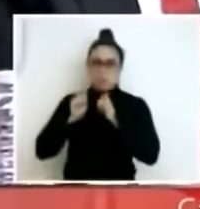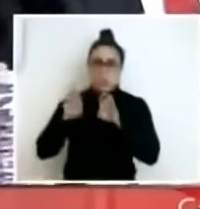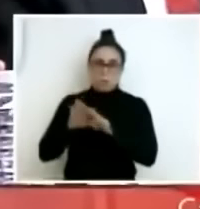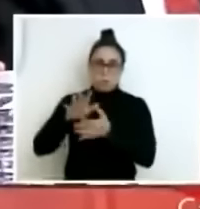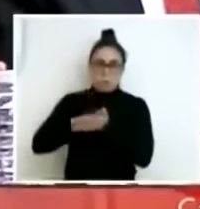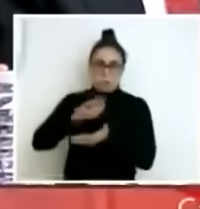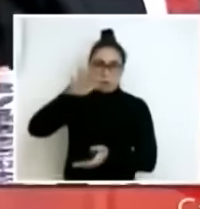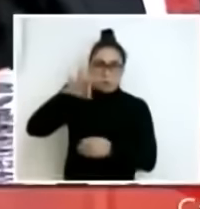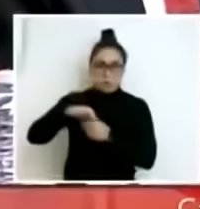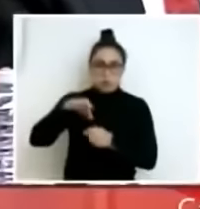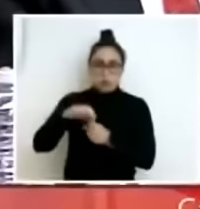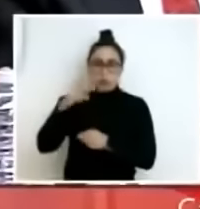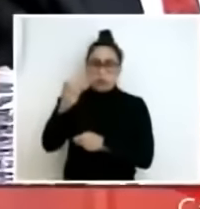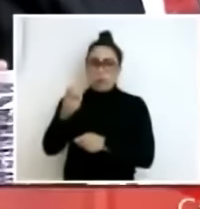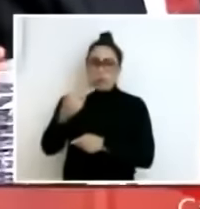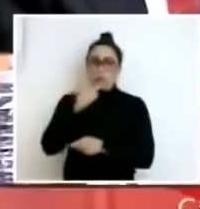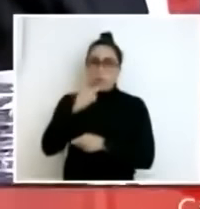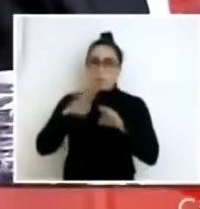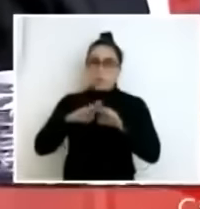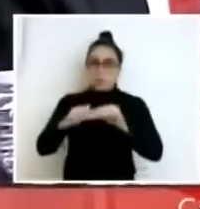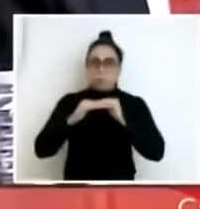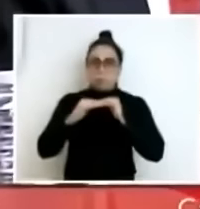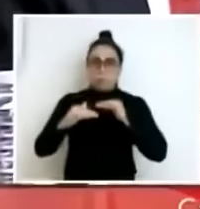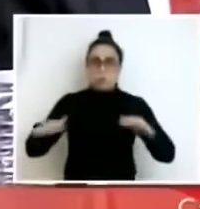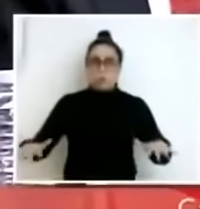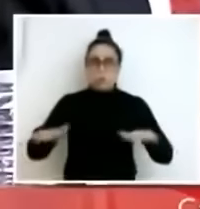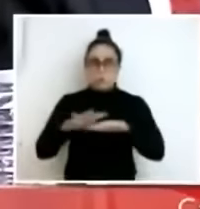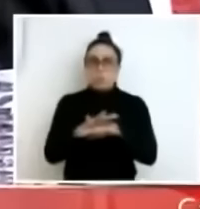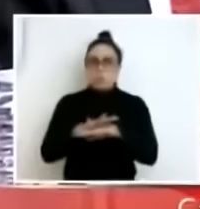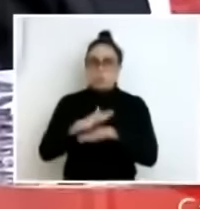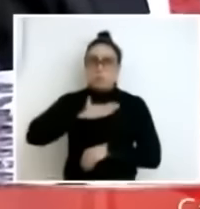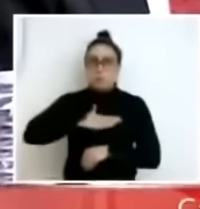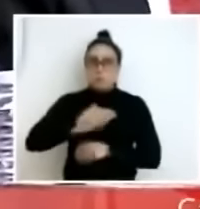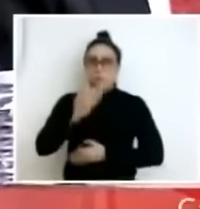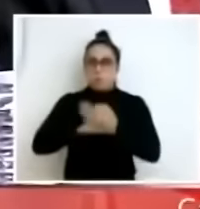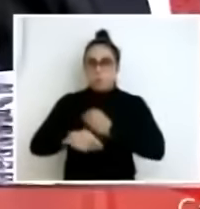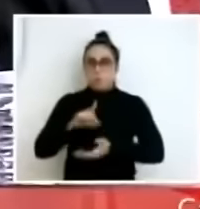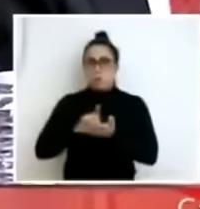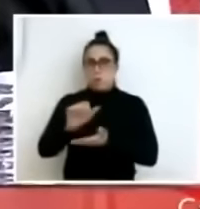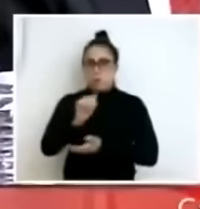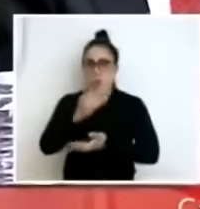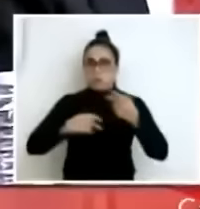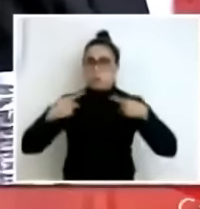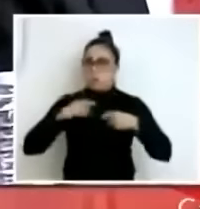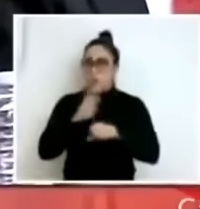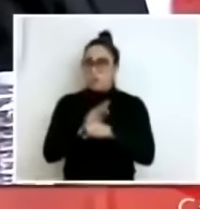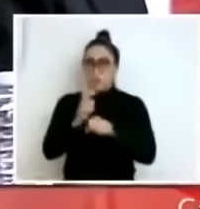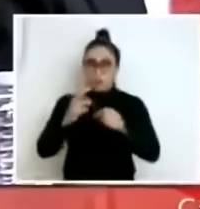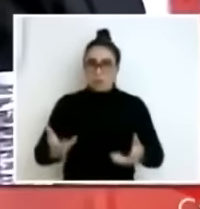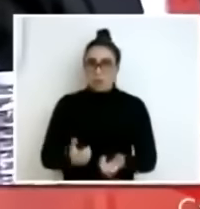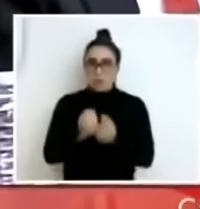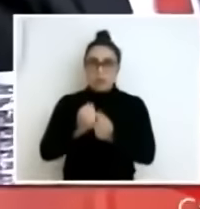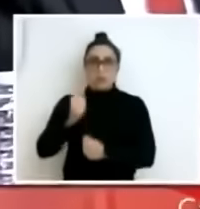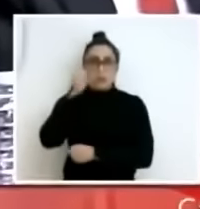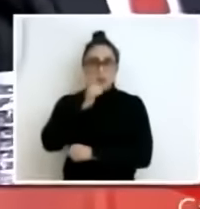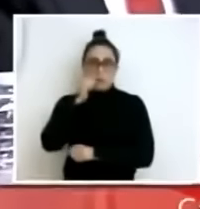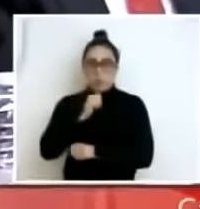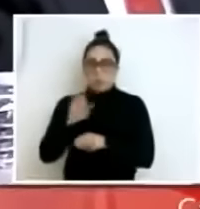solo y por parejo a la causa de los derechos de todas y todos los mexicanos con la auténtica